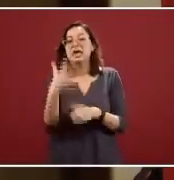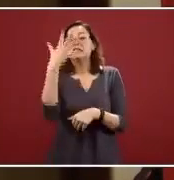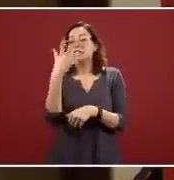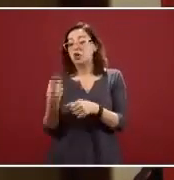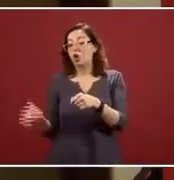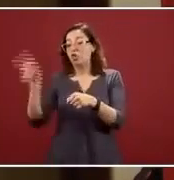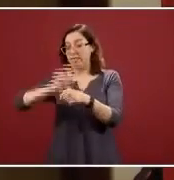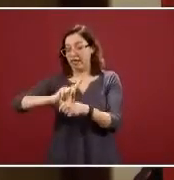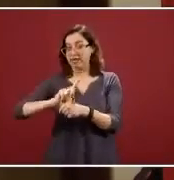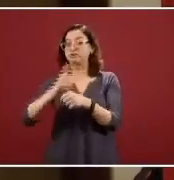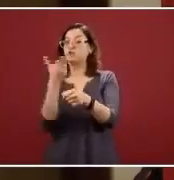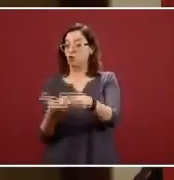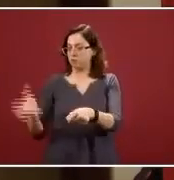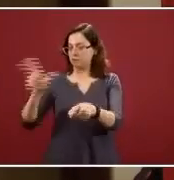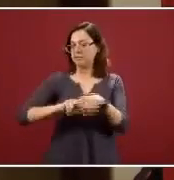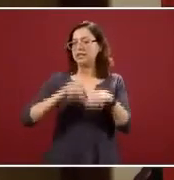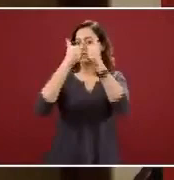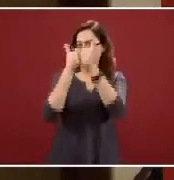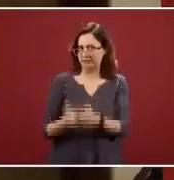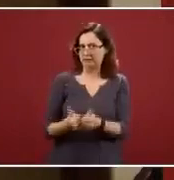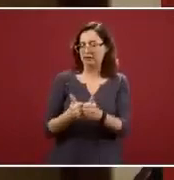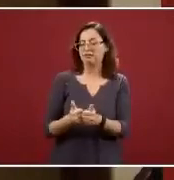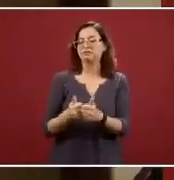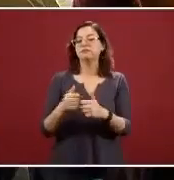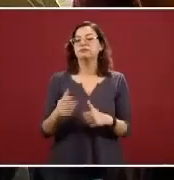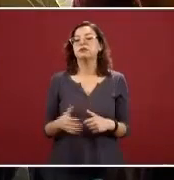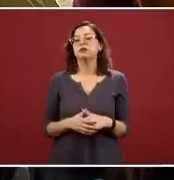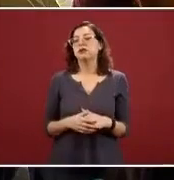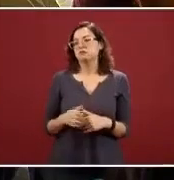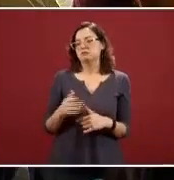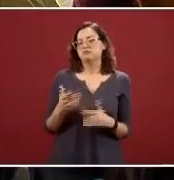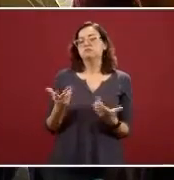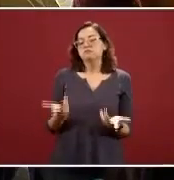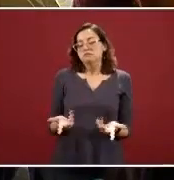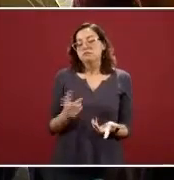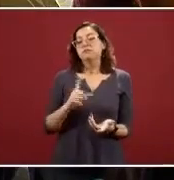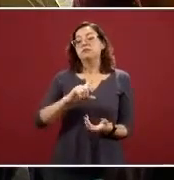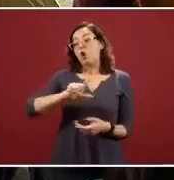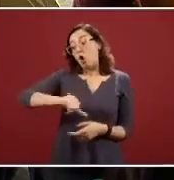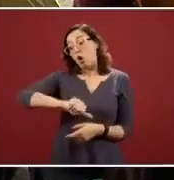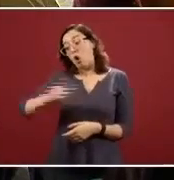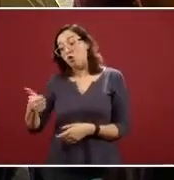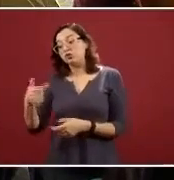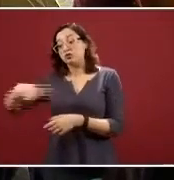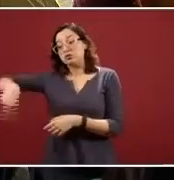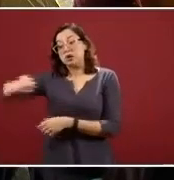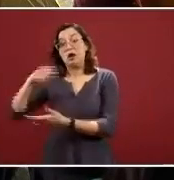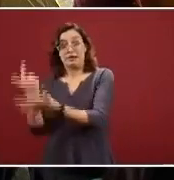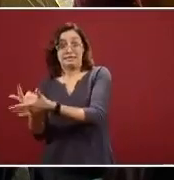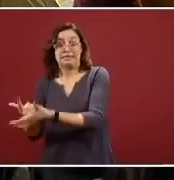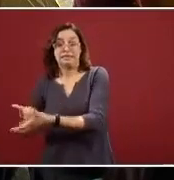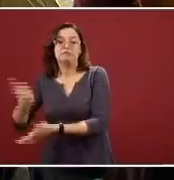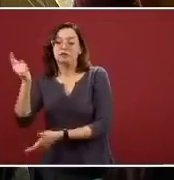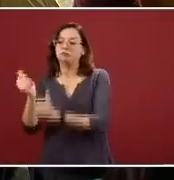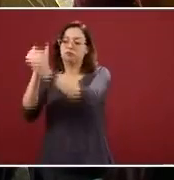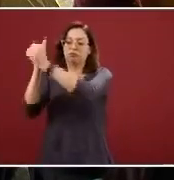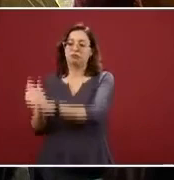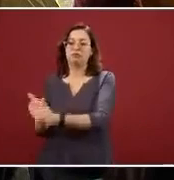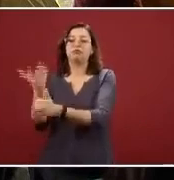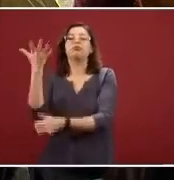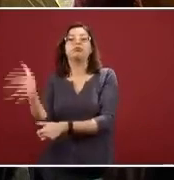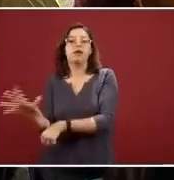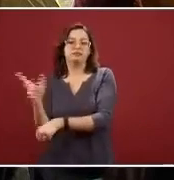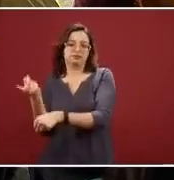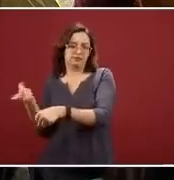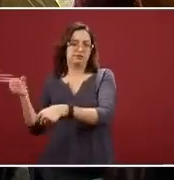de hospitalización, que es lo que se ha venido o se ha observado en otras poblaciones, y para aquellos pacientes en terapia intensiva se estimó un promedio de 10 días